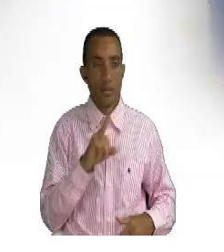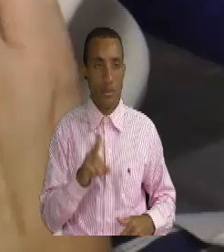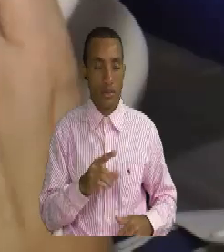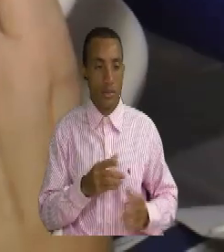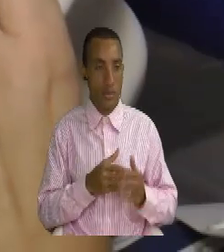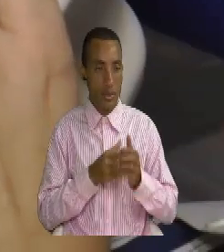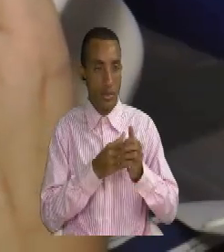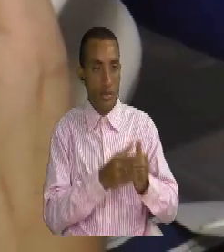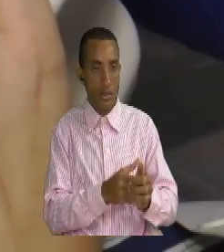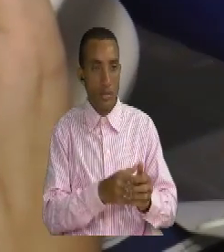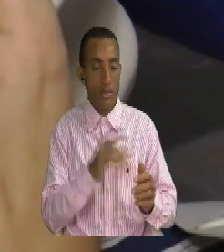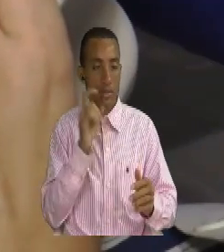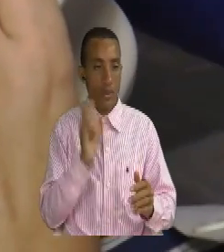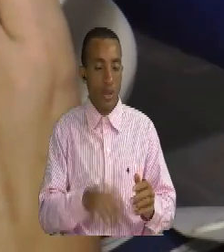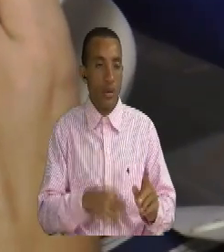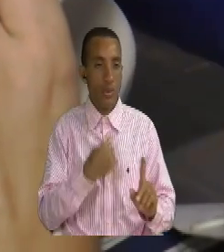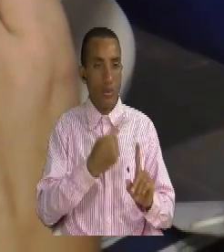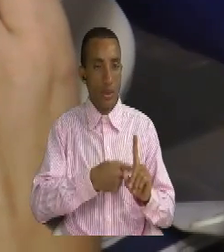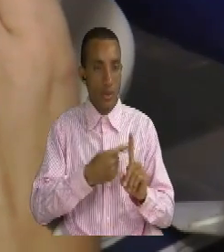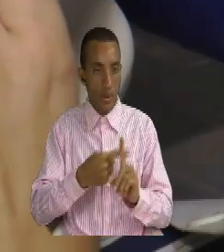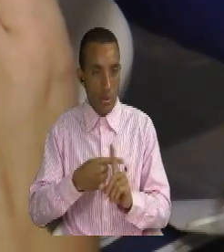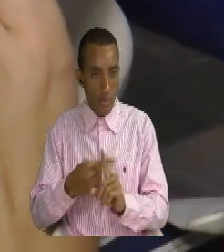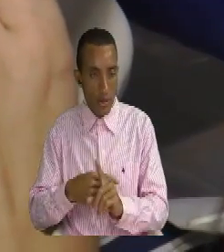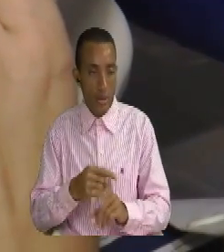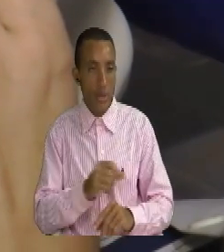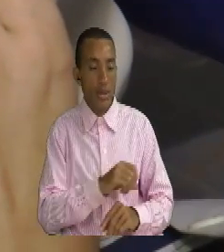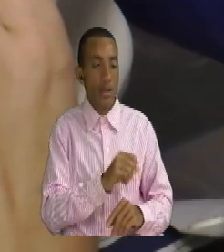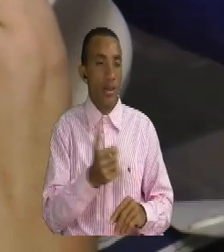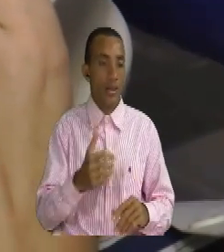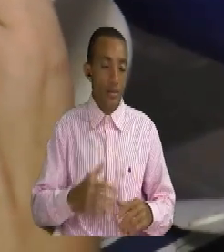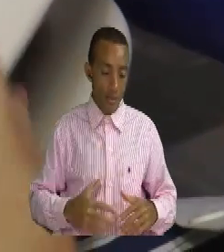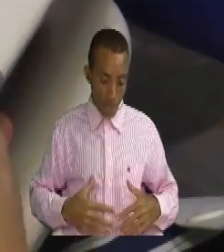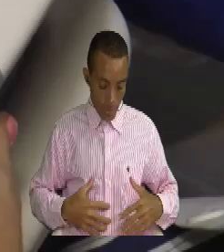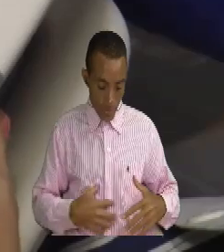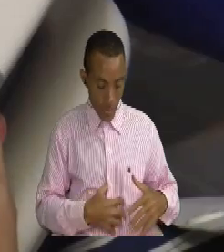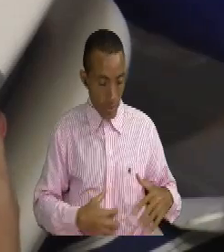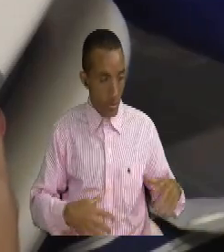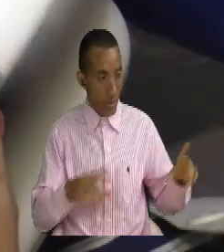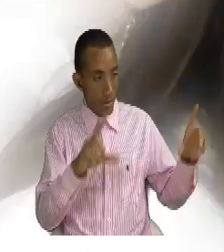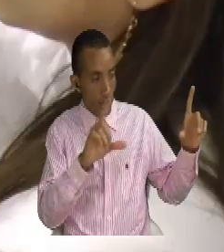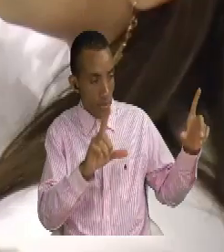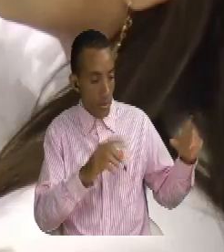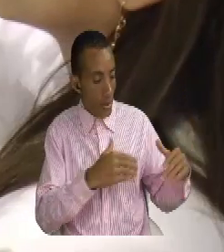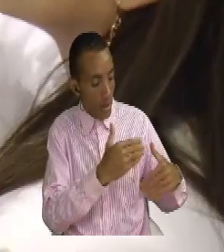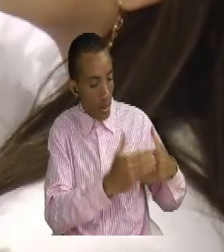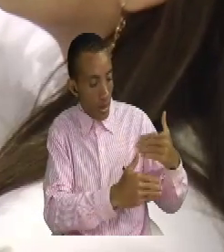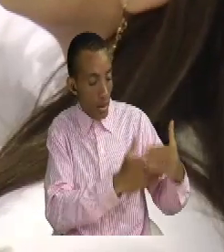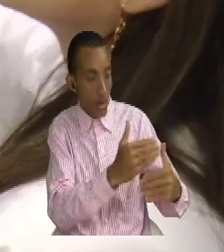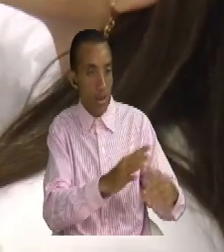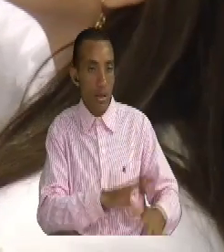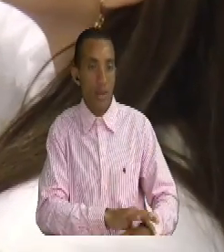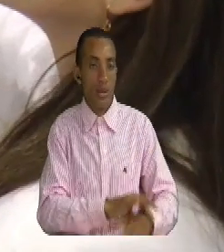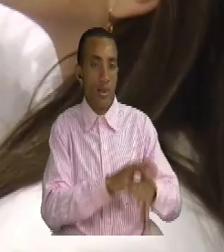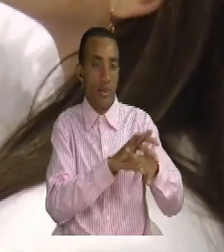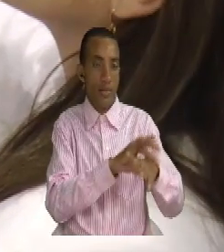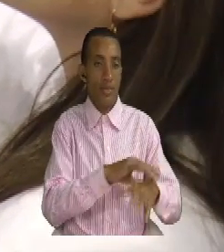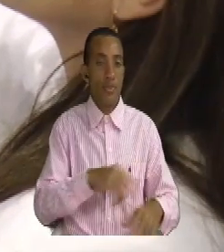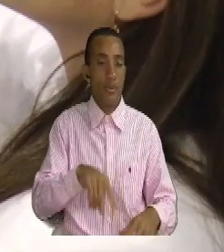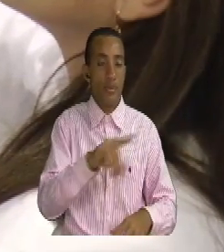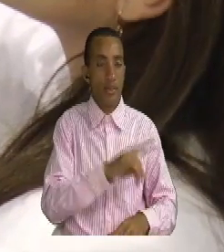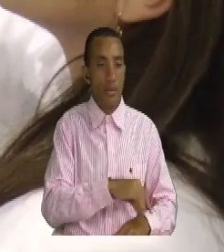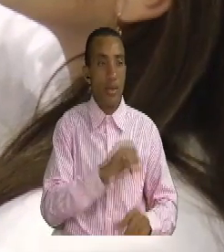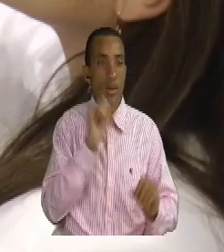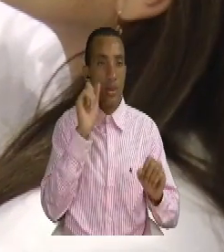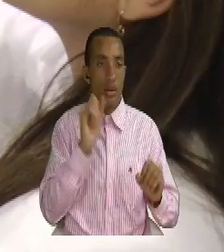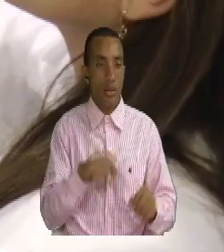debe ser de forma mensual, con los paraclínicos, con las ecografías, y lleves una secuencia orientada por médicos y especialistas para que tengas un embarazo dentro,